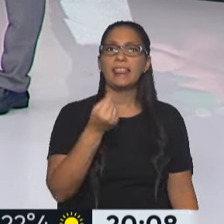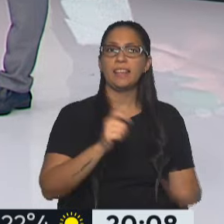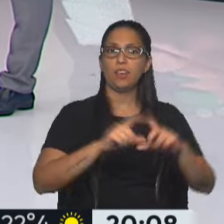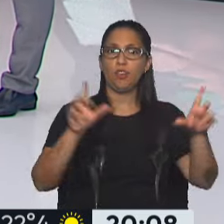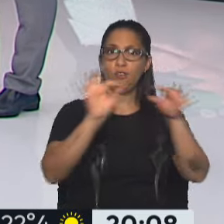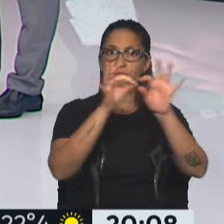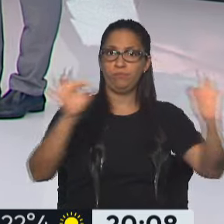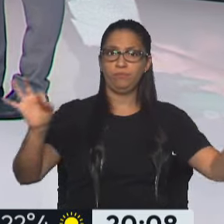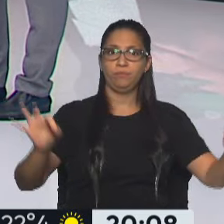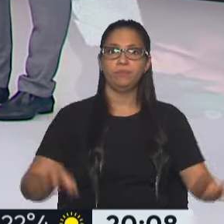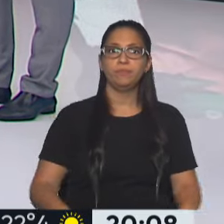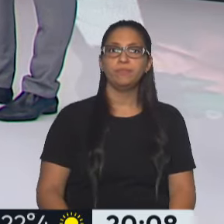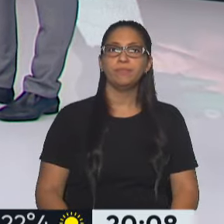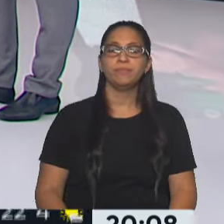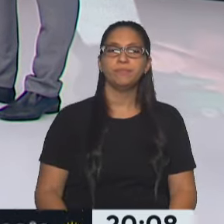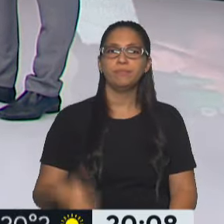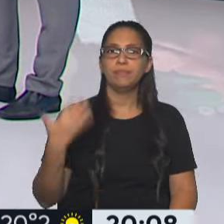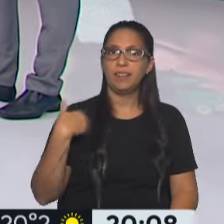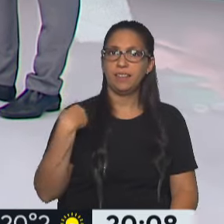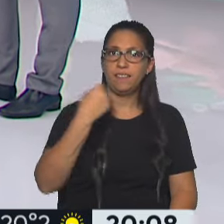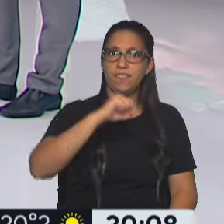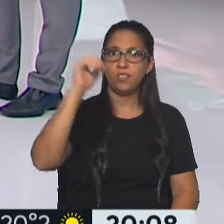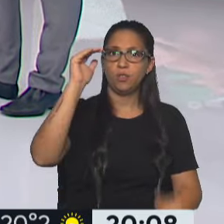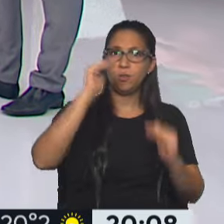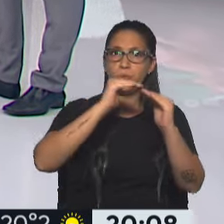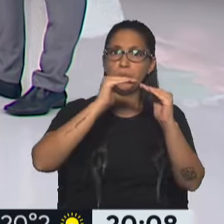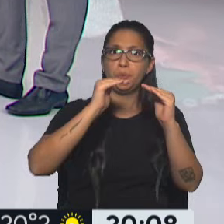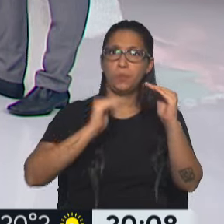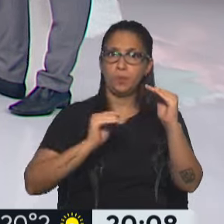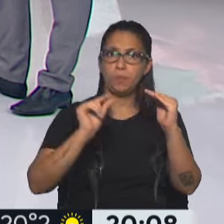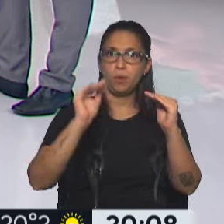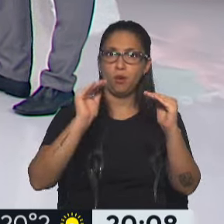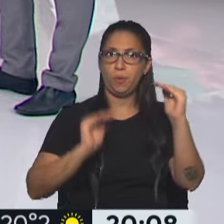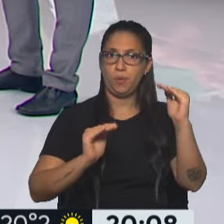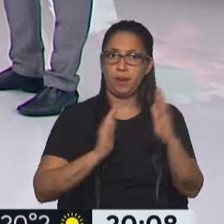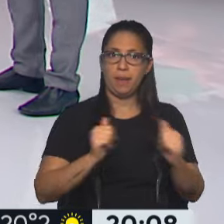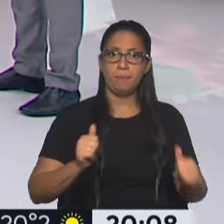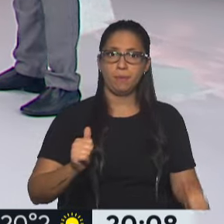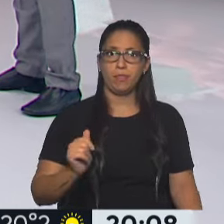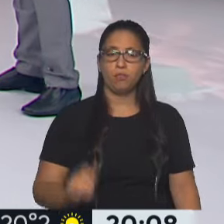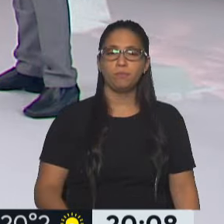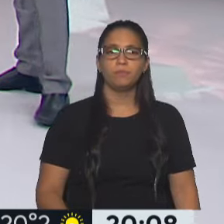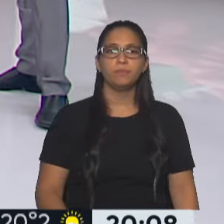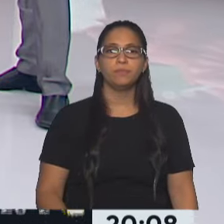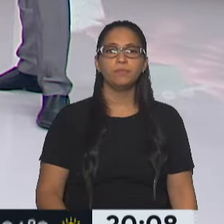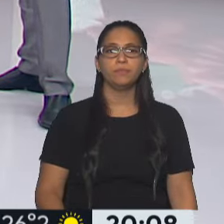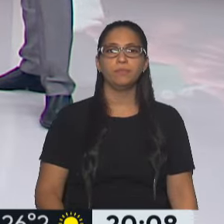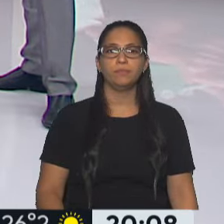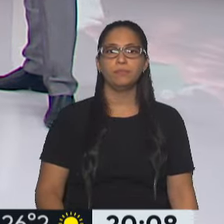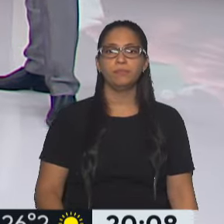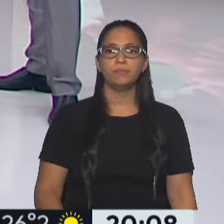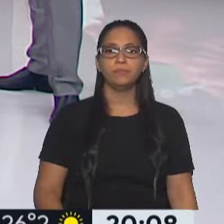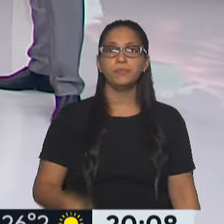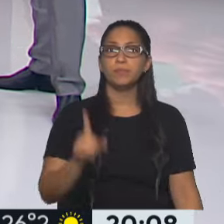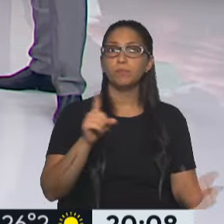dijo. La inflación en Argentina está bajando un poco más rápido de lo que esperábamos inicialmente. Bueno, este